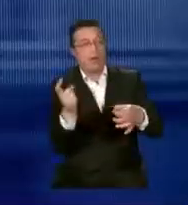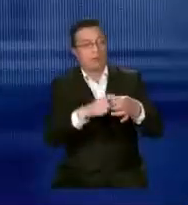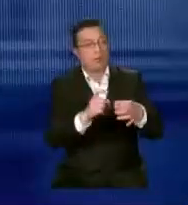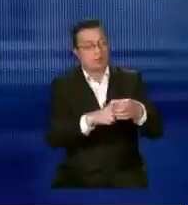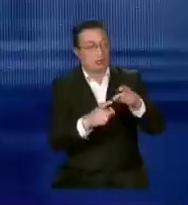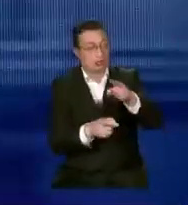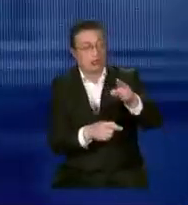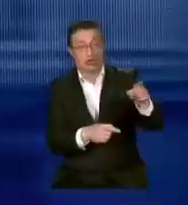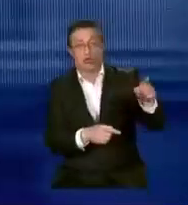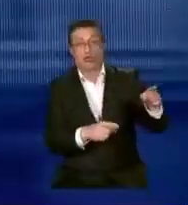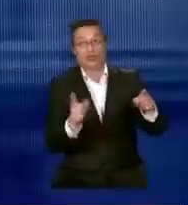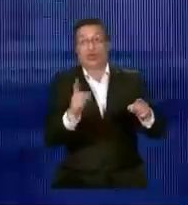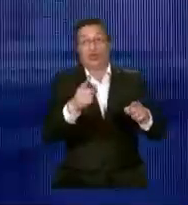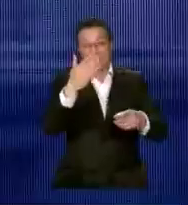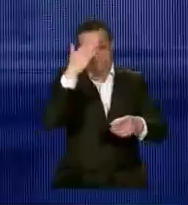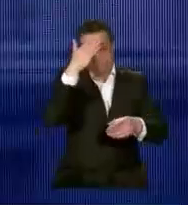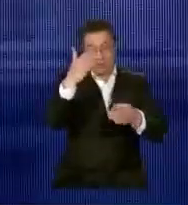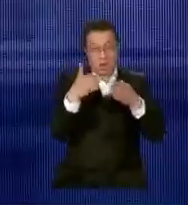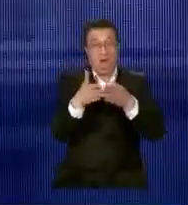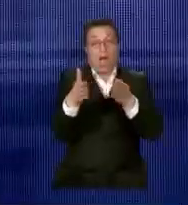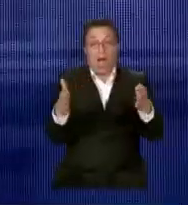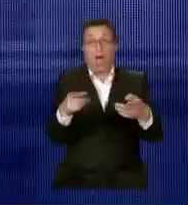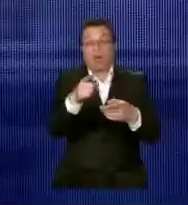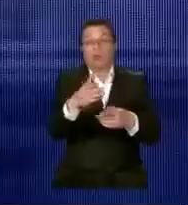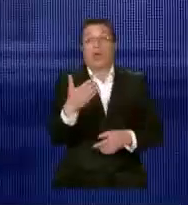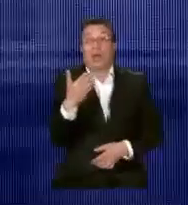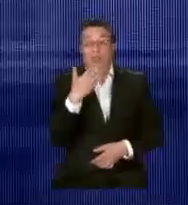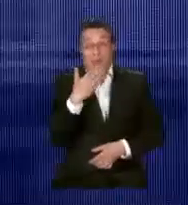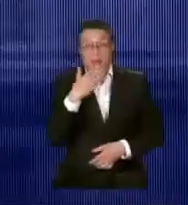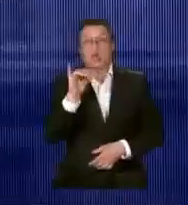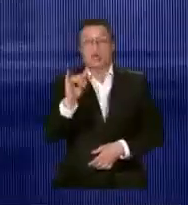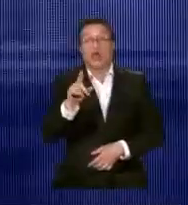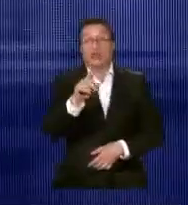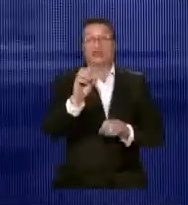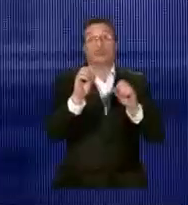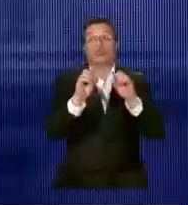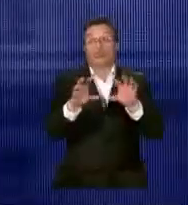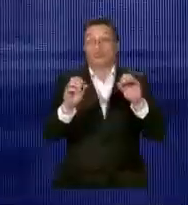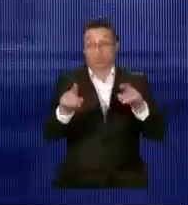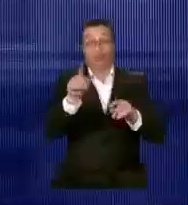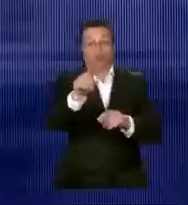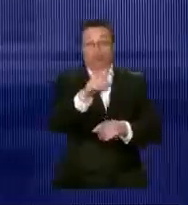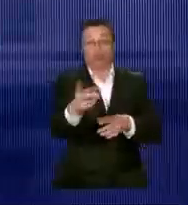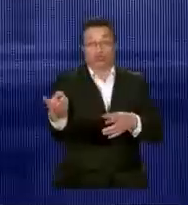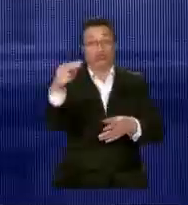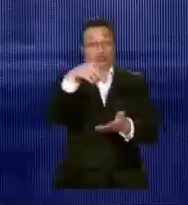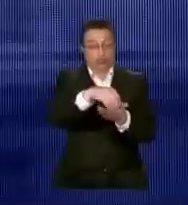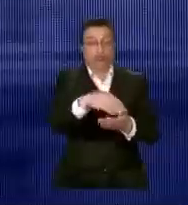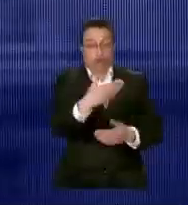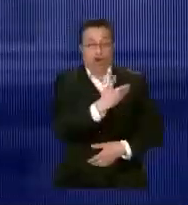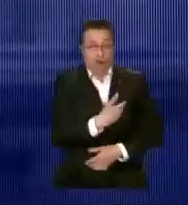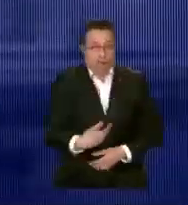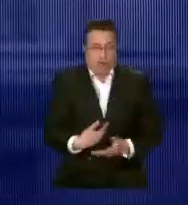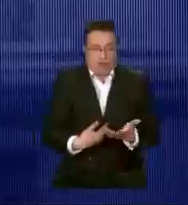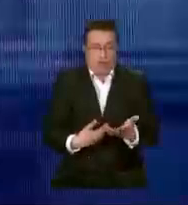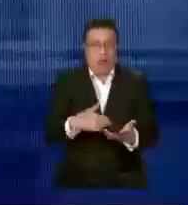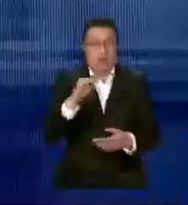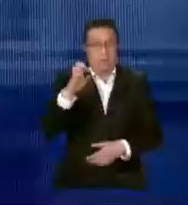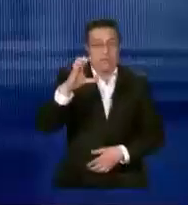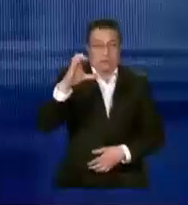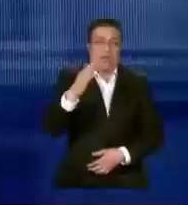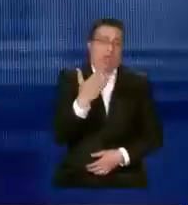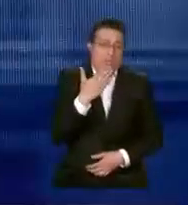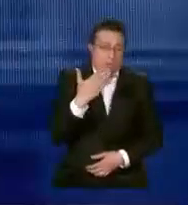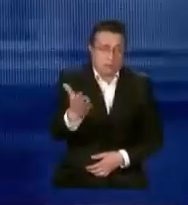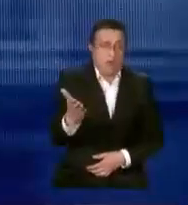acá, todos, no, el Frente Amplio, de alguna manera varios de tus personeros han estado y son parte, no. Y el PC también,